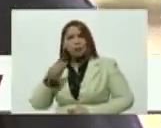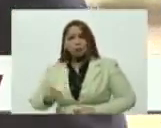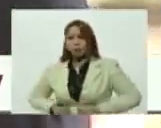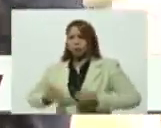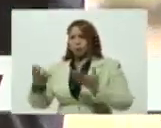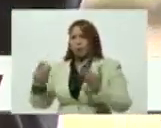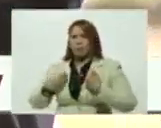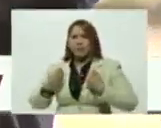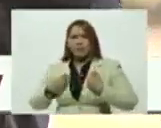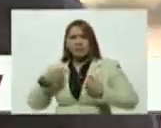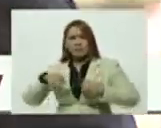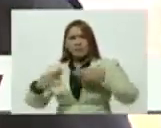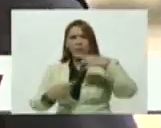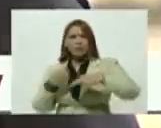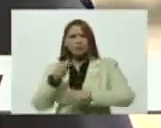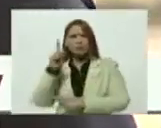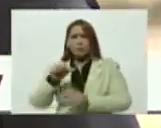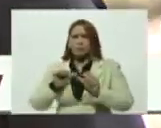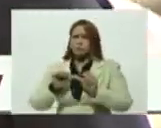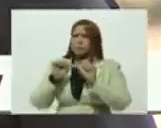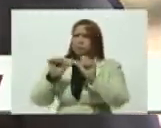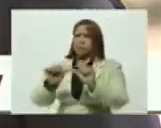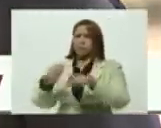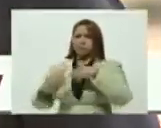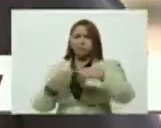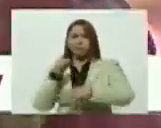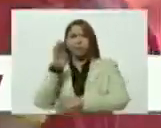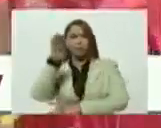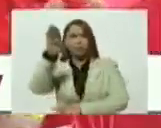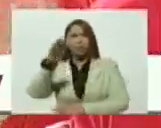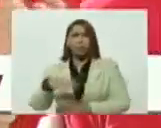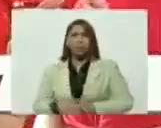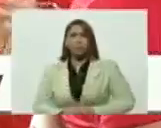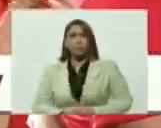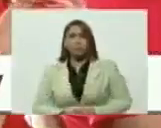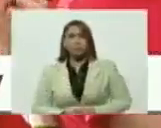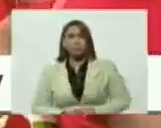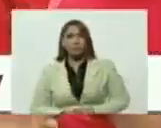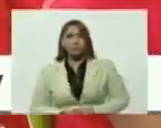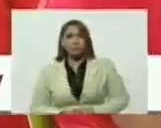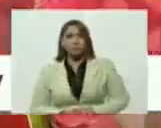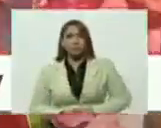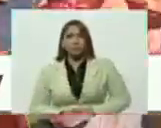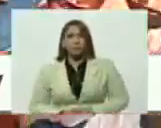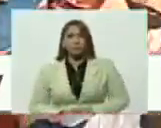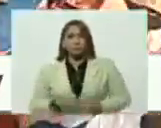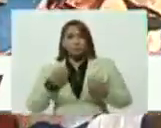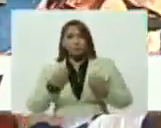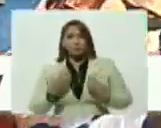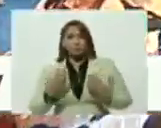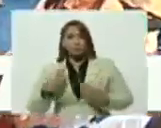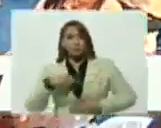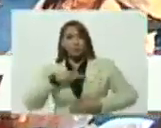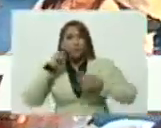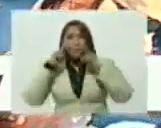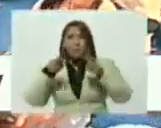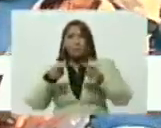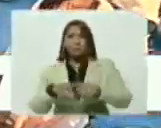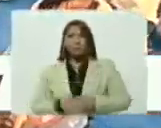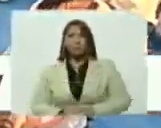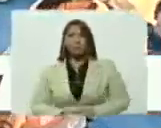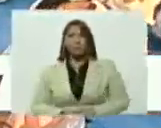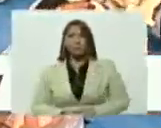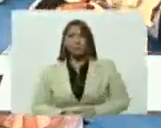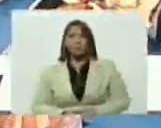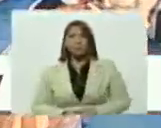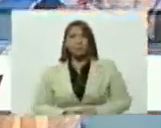va a garantizar que la revolución sea permanente en el futuro, presidente. Bueno, te vimos en estos días,